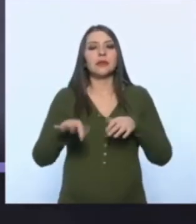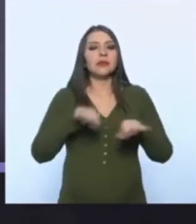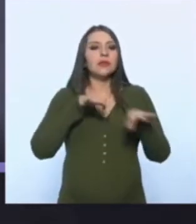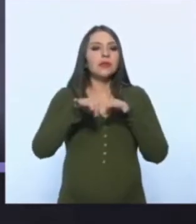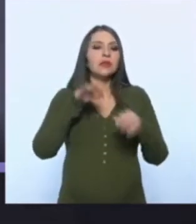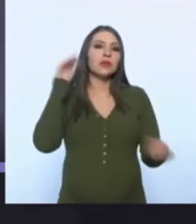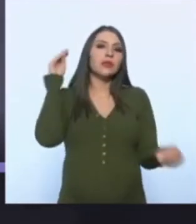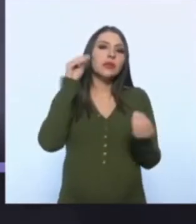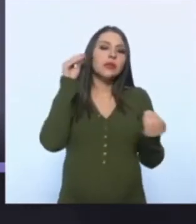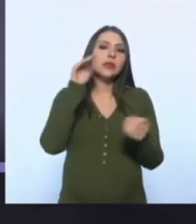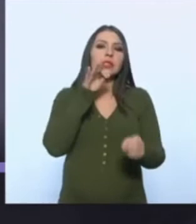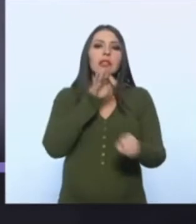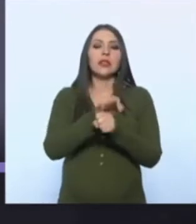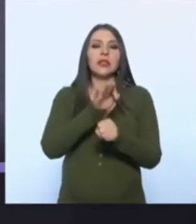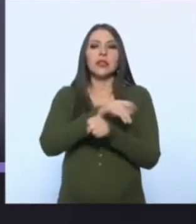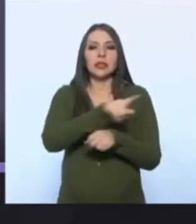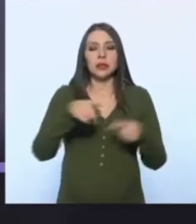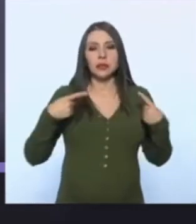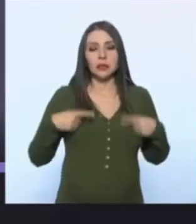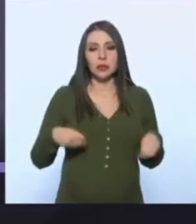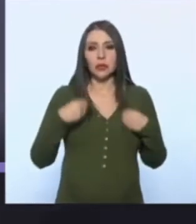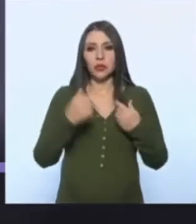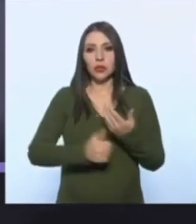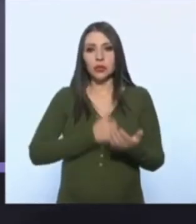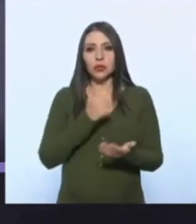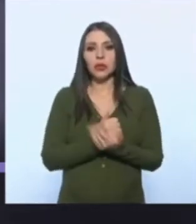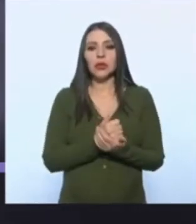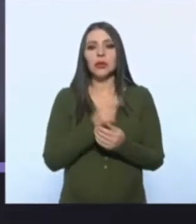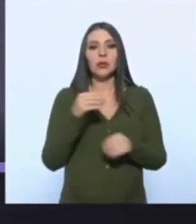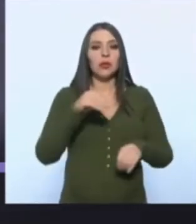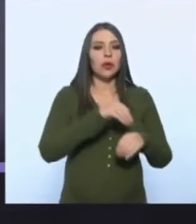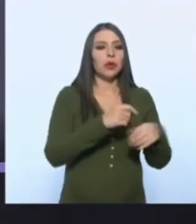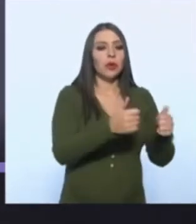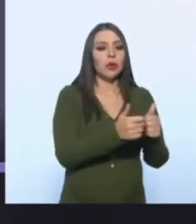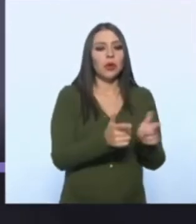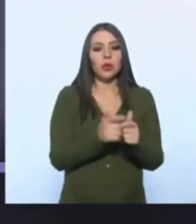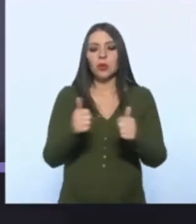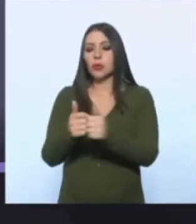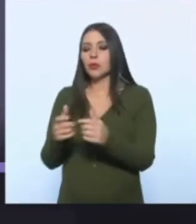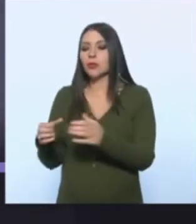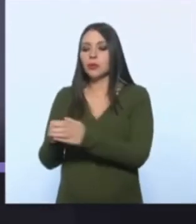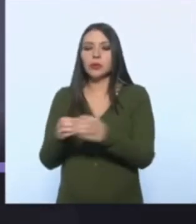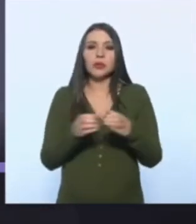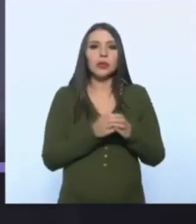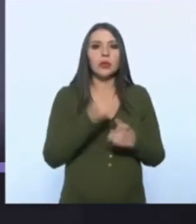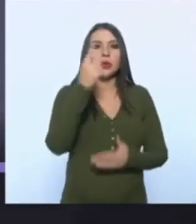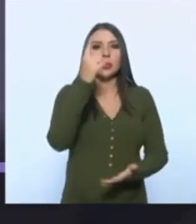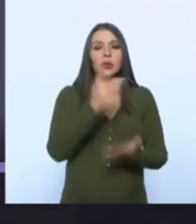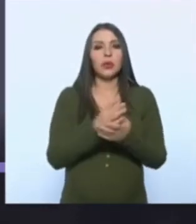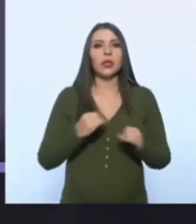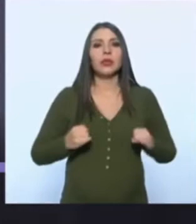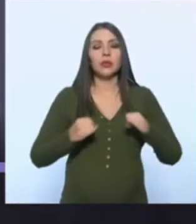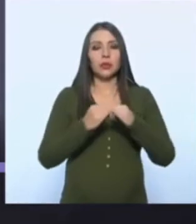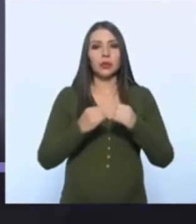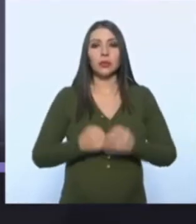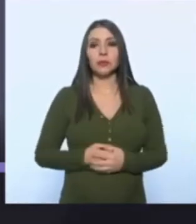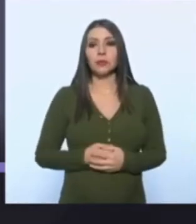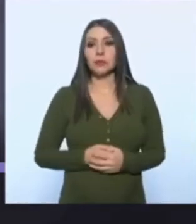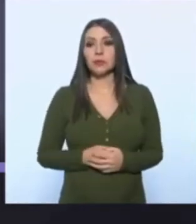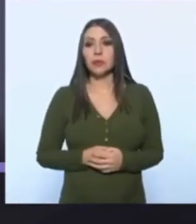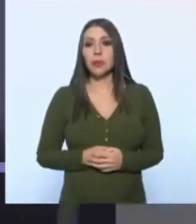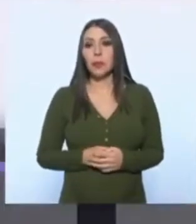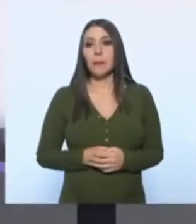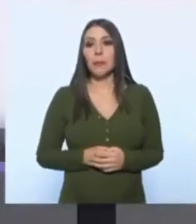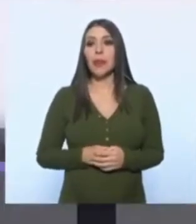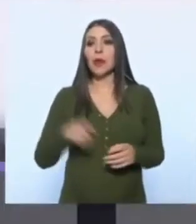defender a la ciudadanía, pero pues vamos a agruparlas en un solo instituto. ¿Y cuándo lo van a subir a tribuna? Pues yo espero que